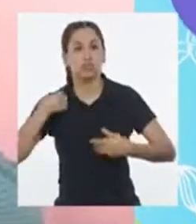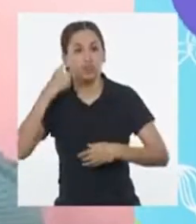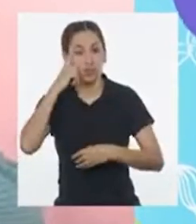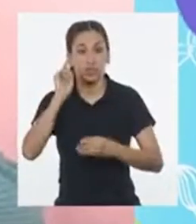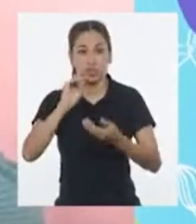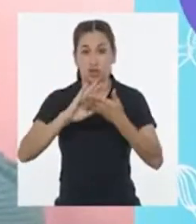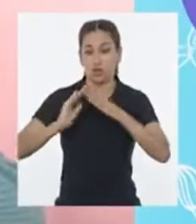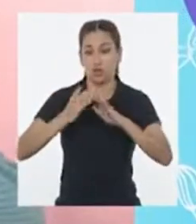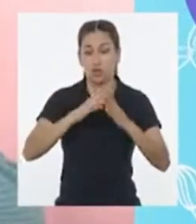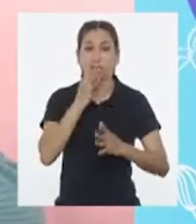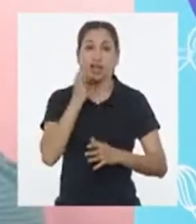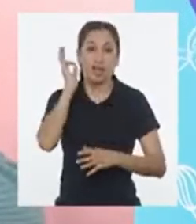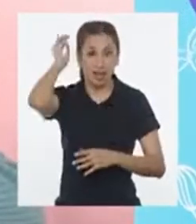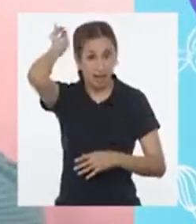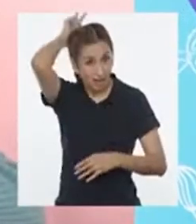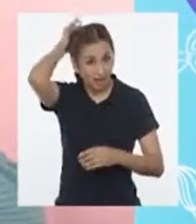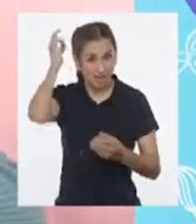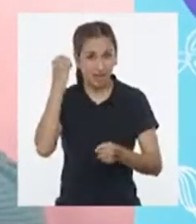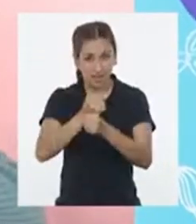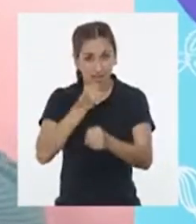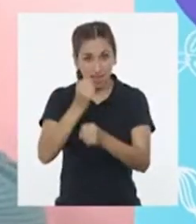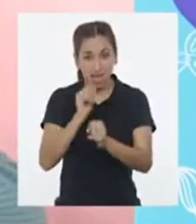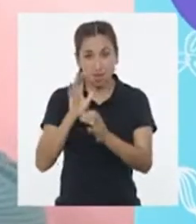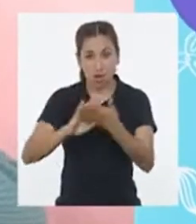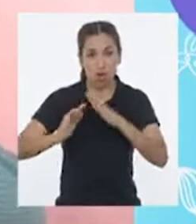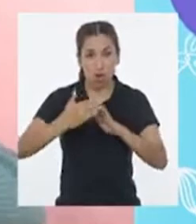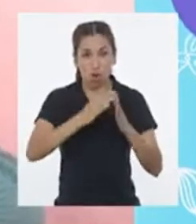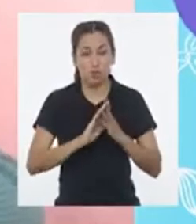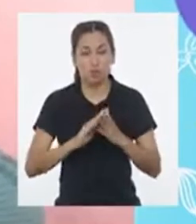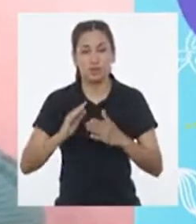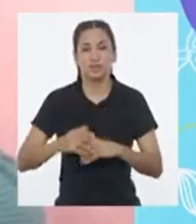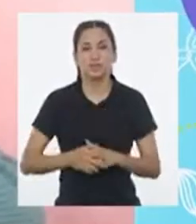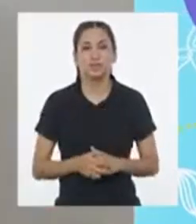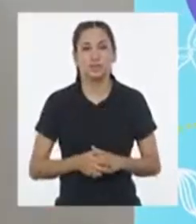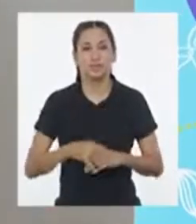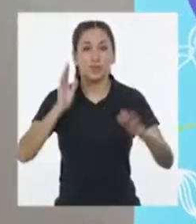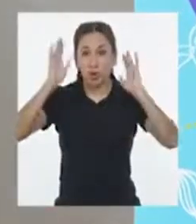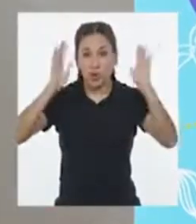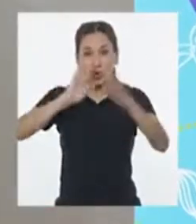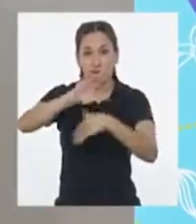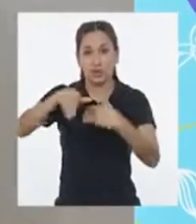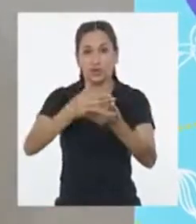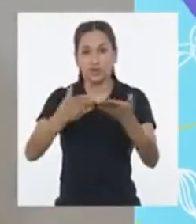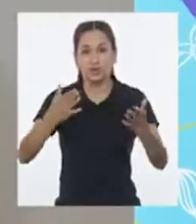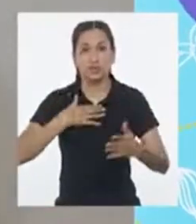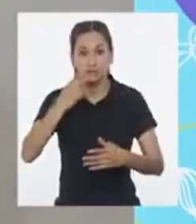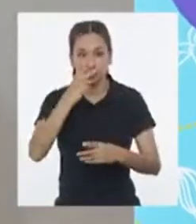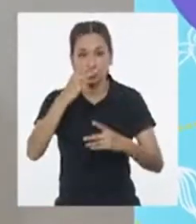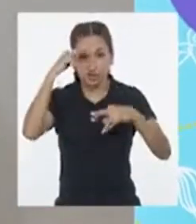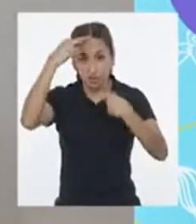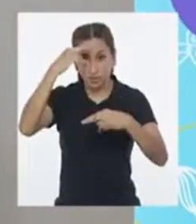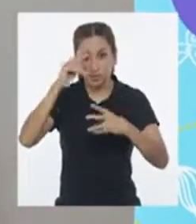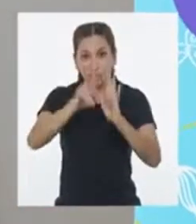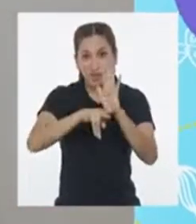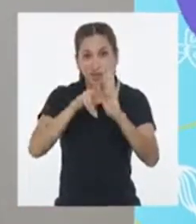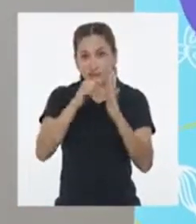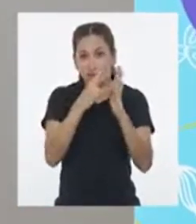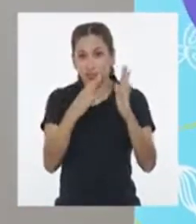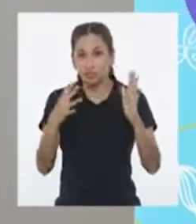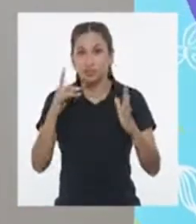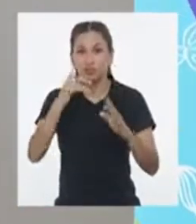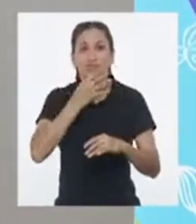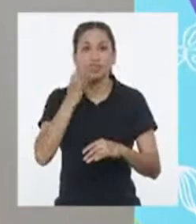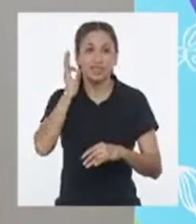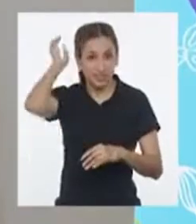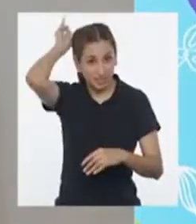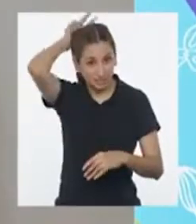Pienso que en la sociedad incaica trabajaban para el bienestar comunitario. Hola chicas y chicos, he visto un reportaje sobre los incas y